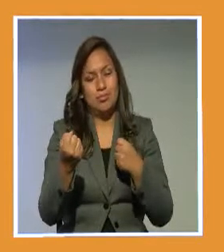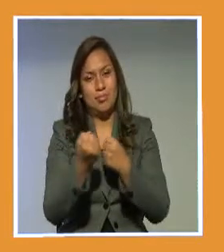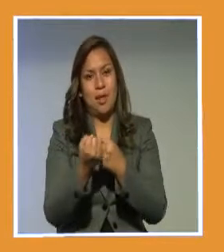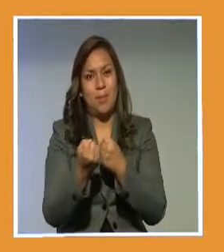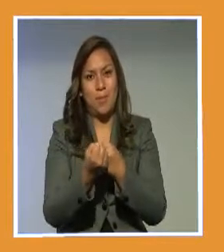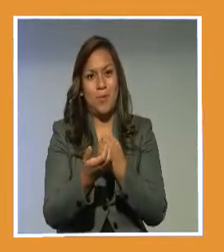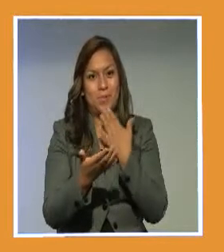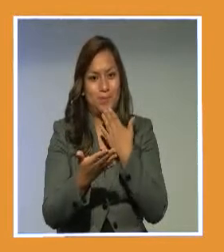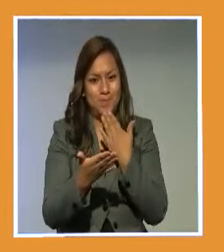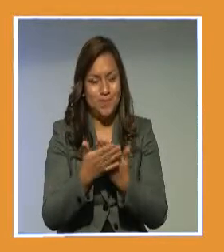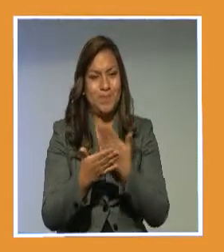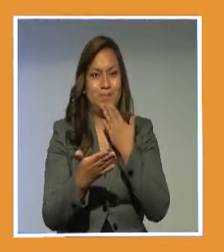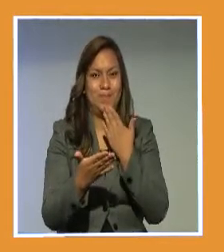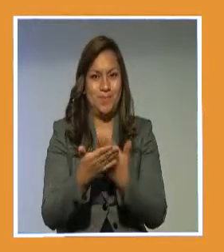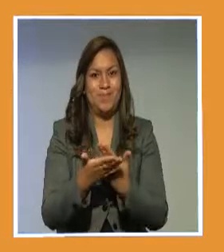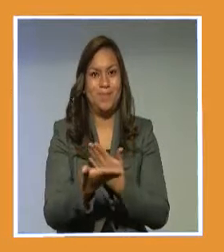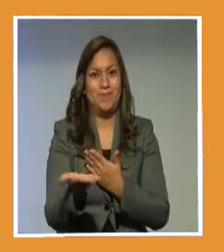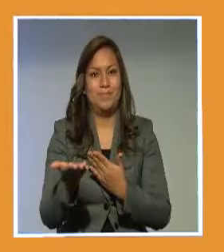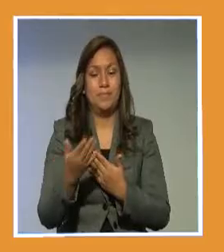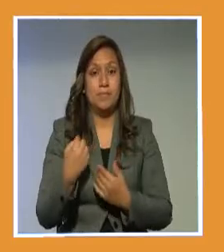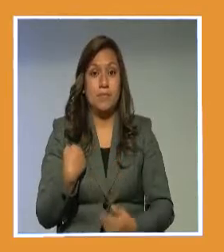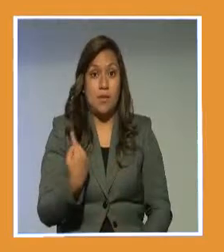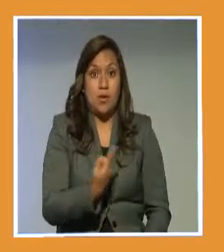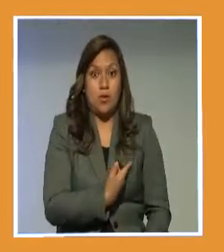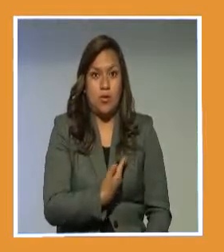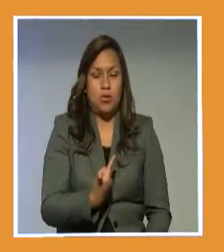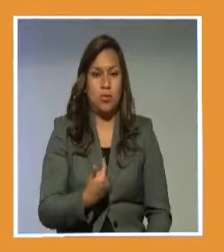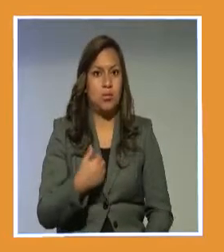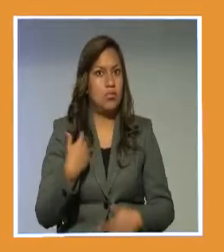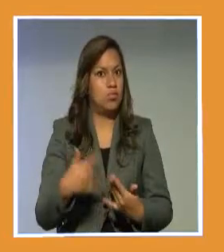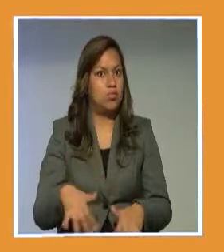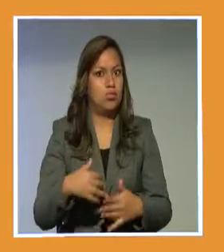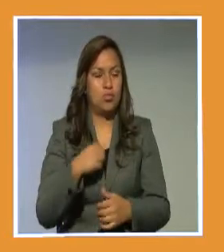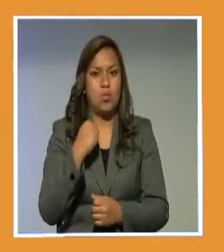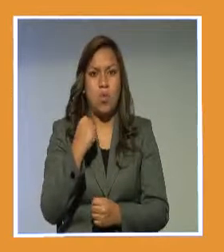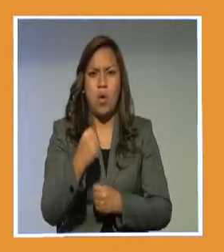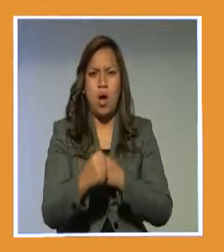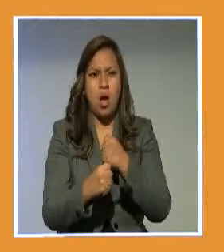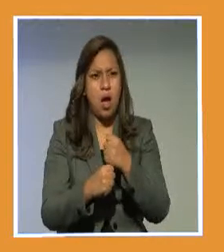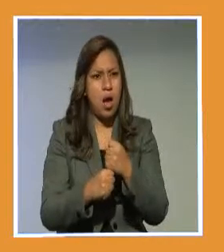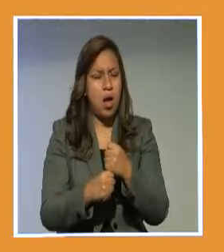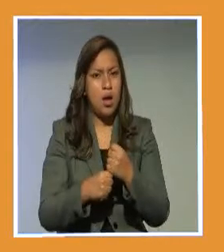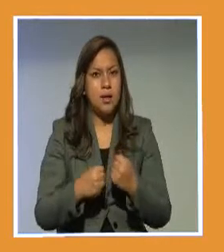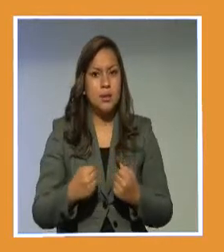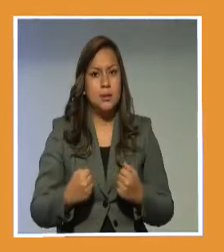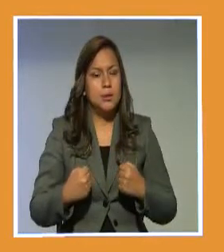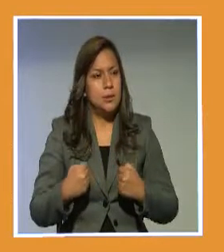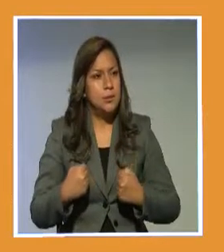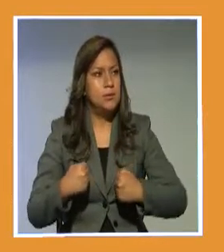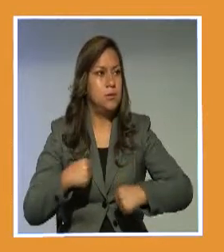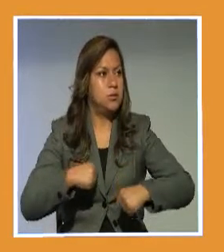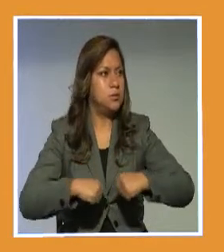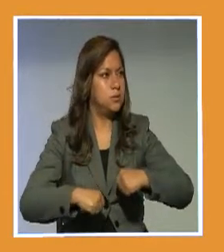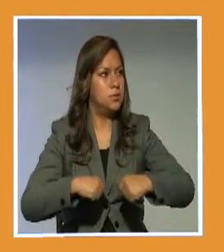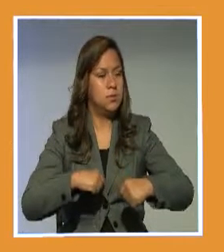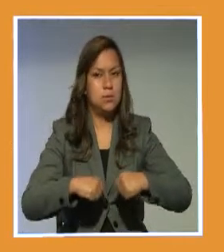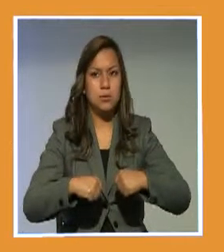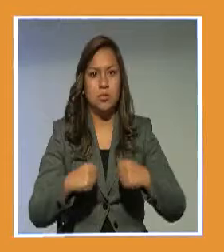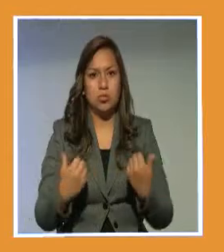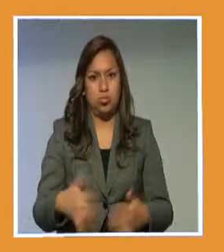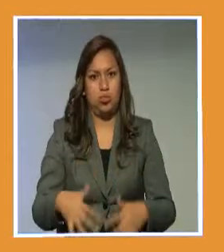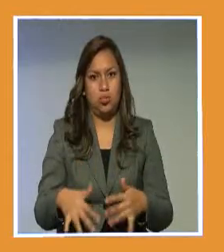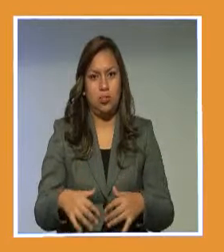todos ustedes. Para nosotros ha sido un año que nos ha puesto a prueba como ecuatorianos, lo hemos